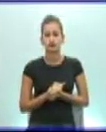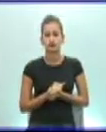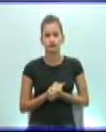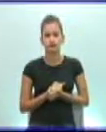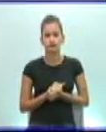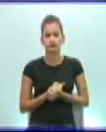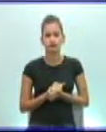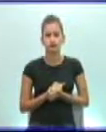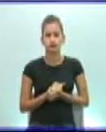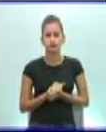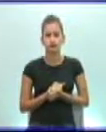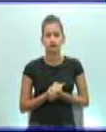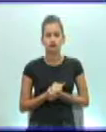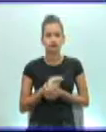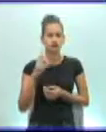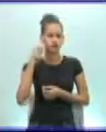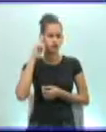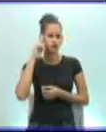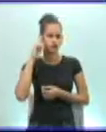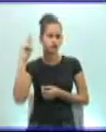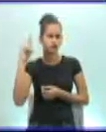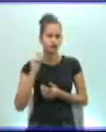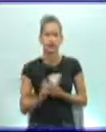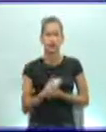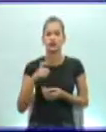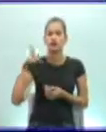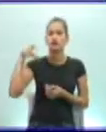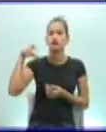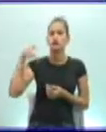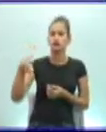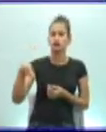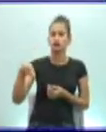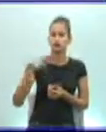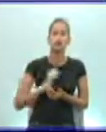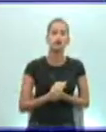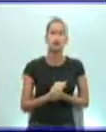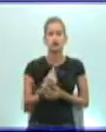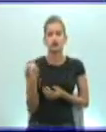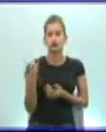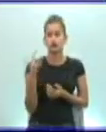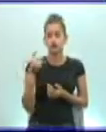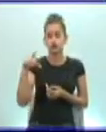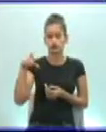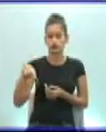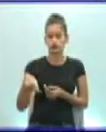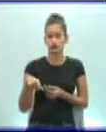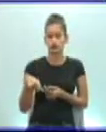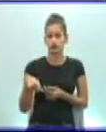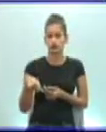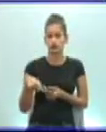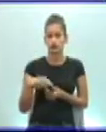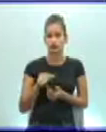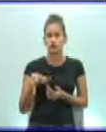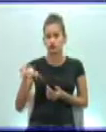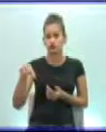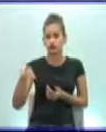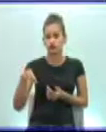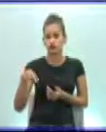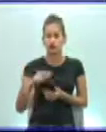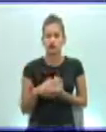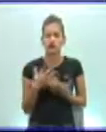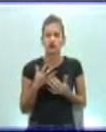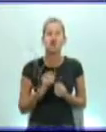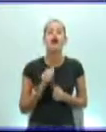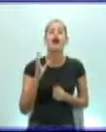son. Recuerden que racionales, solamente racionales, serían, por ejemplo, las fracciones negativas, ¿sí?